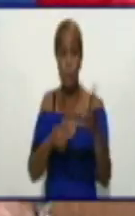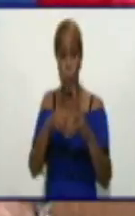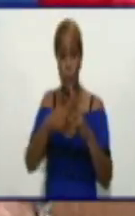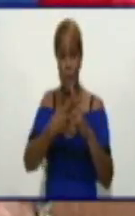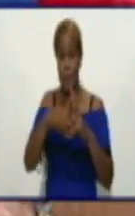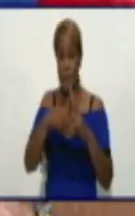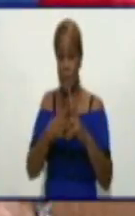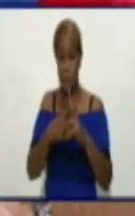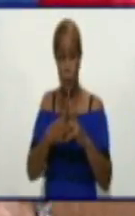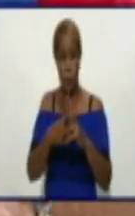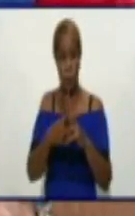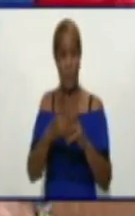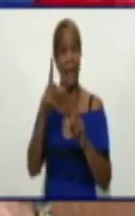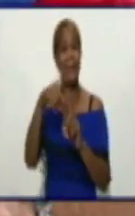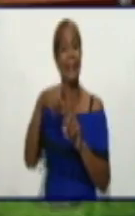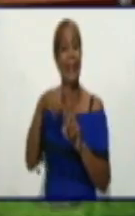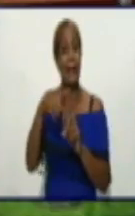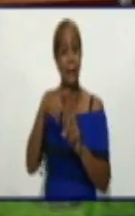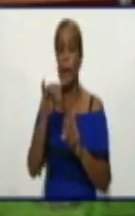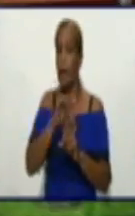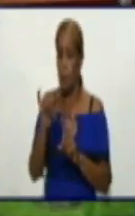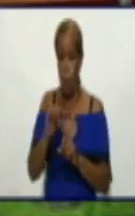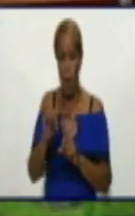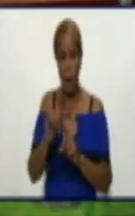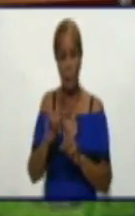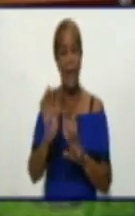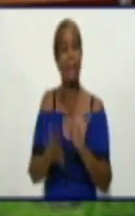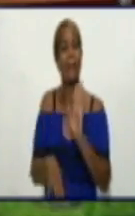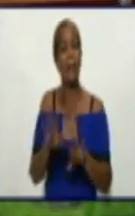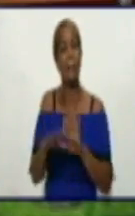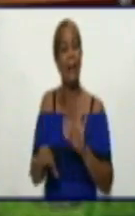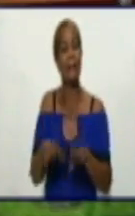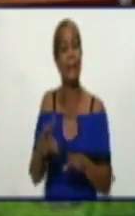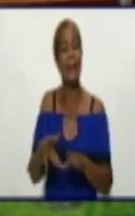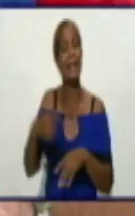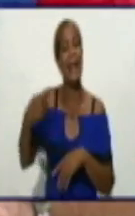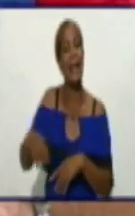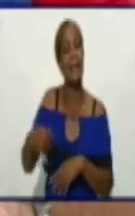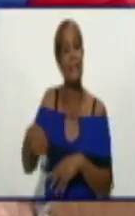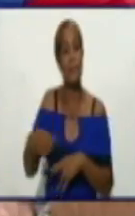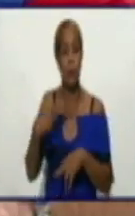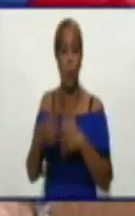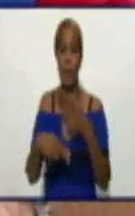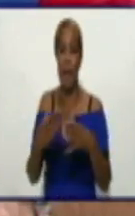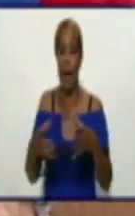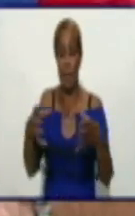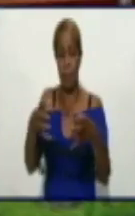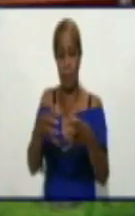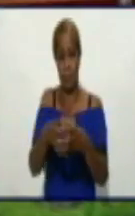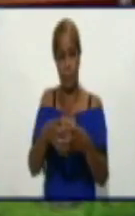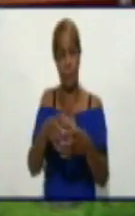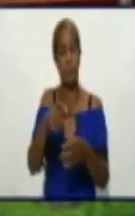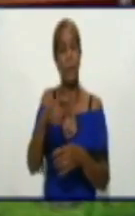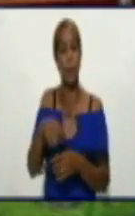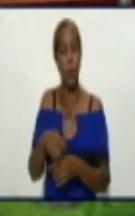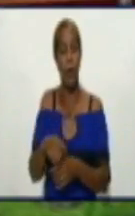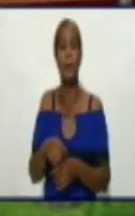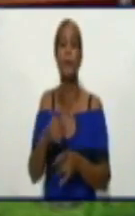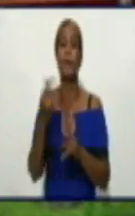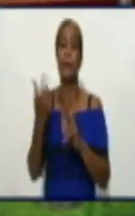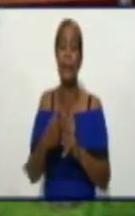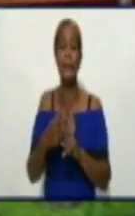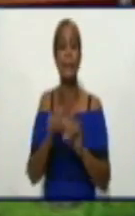sujeto a definiciones que haga la Comisión Provincial, claro. A partir de las limitaciones propias que tenemos con la COVID. Y se anunciará por los medios